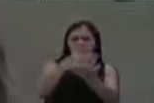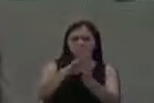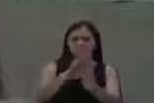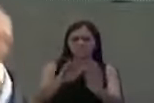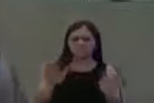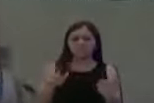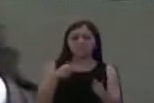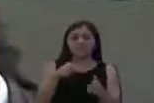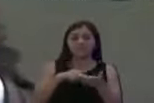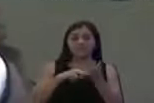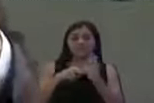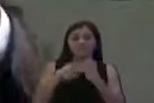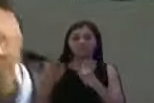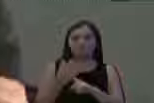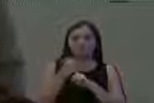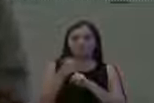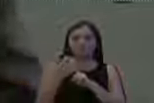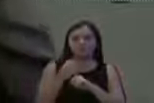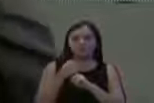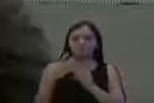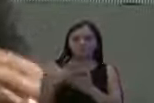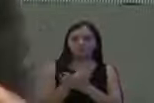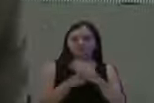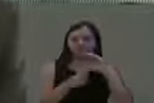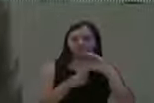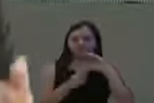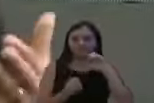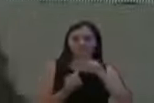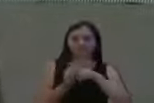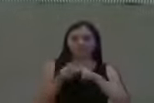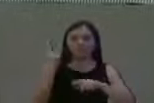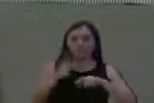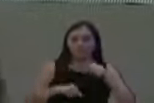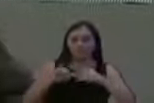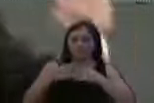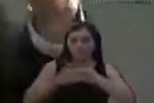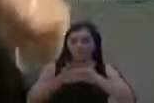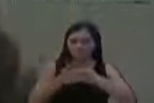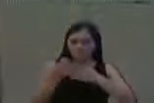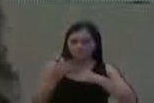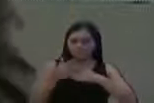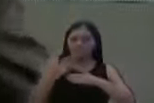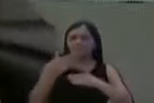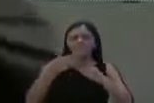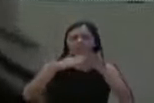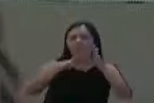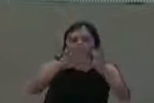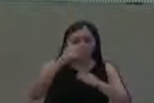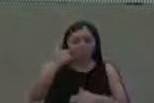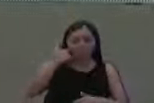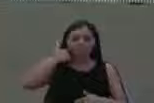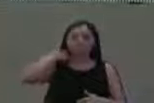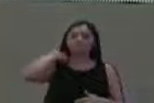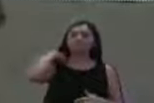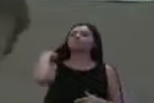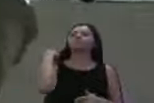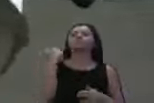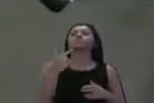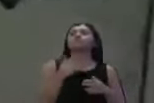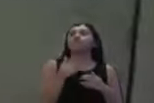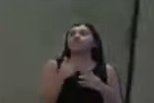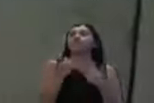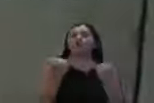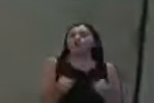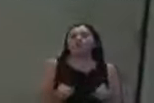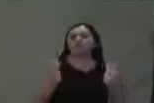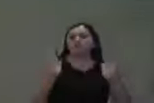Es sobre la ganancia extraordinaria lo que ya no se puede justificar les pongo un ejemplo yo me compro una casita hoy